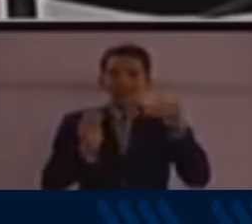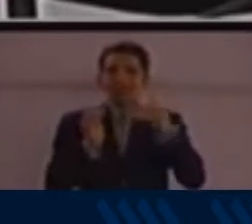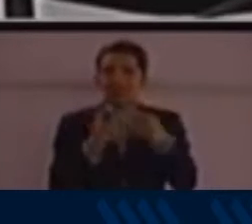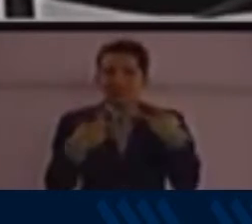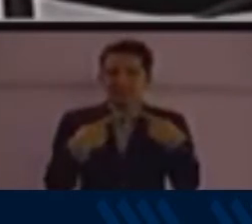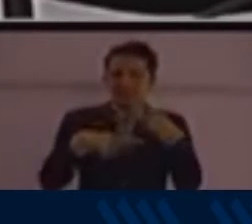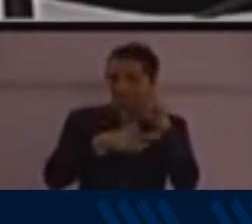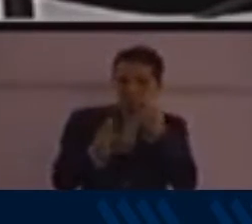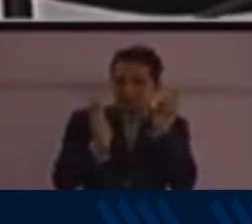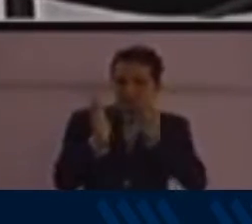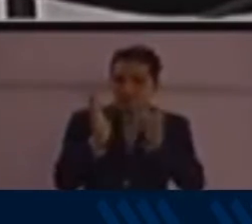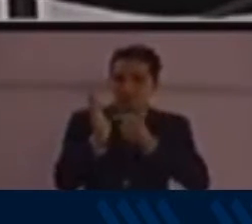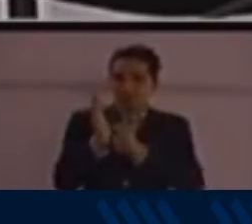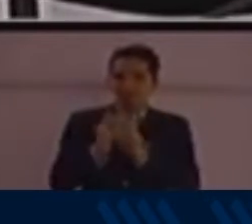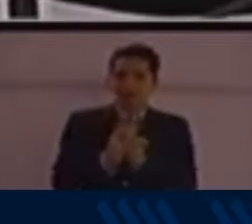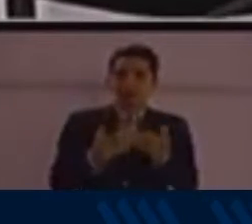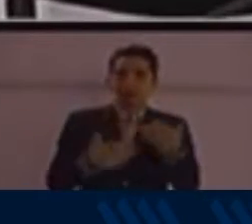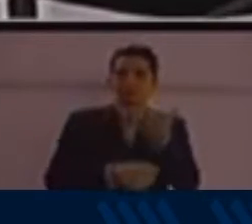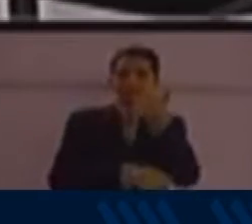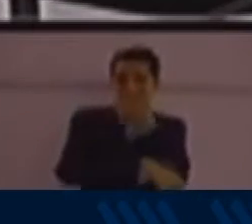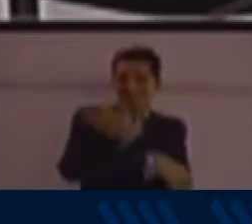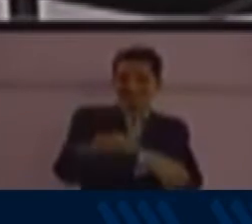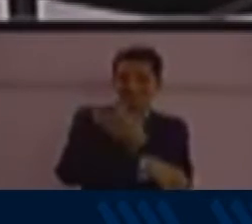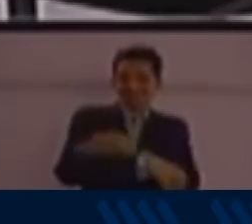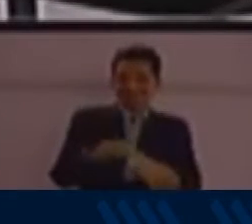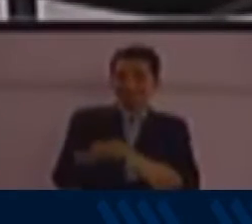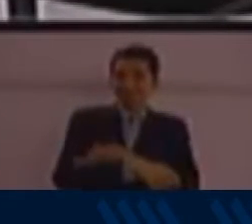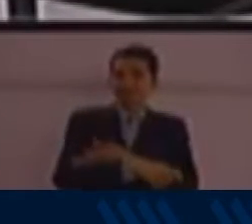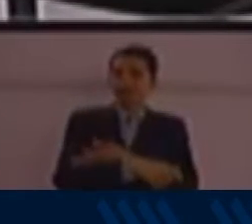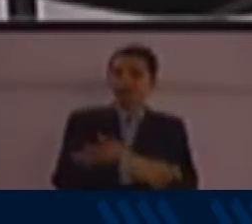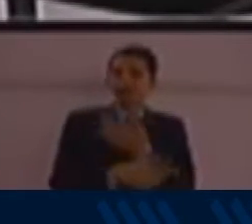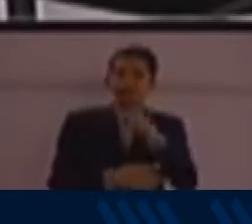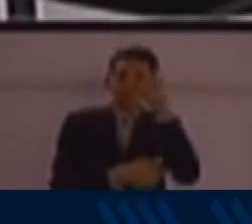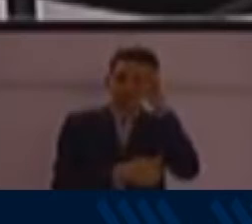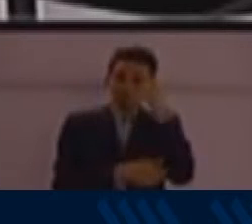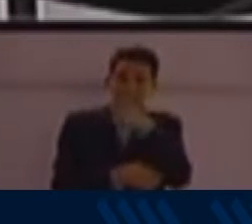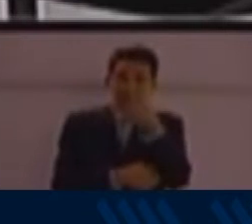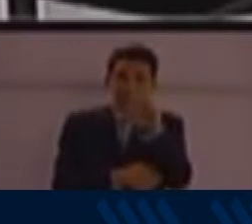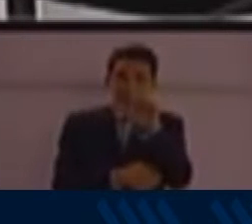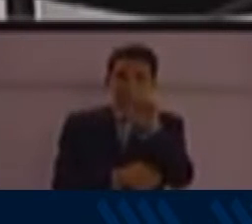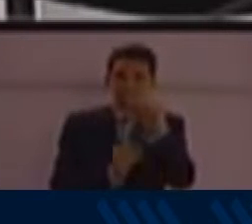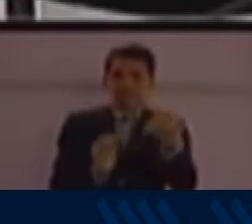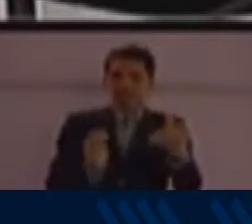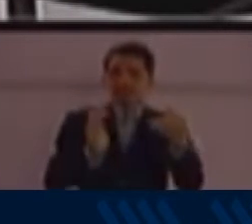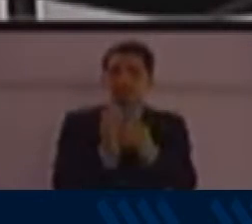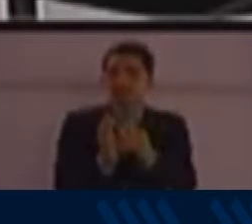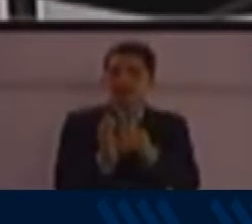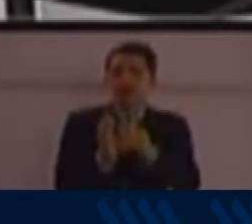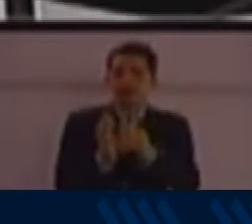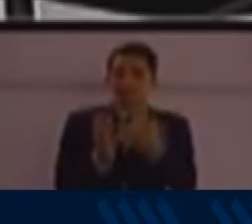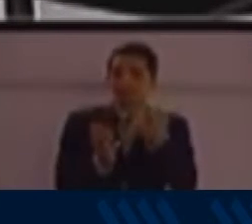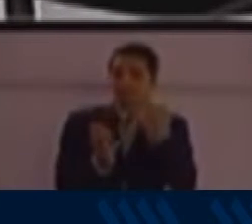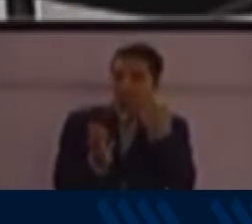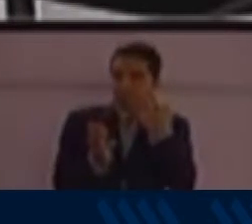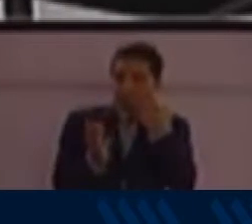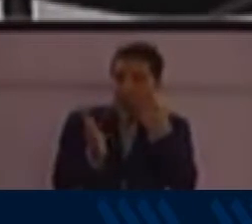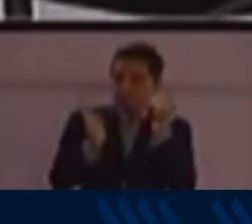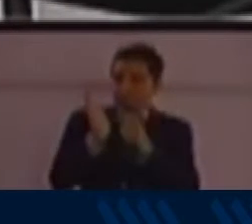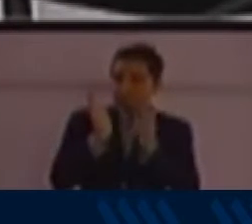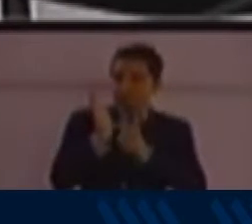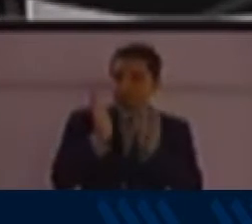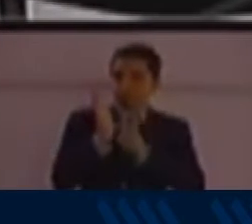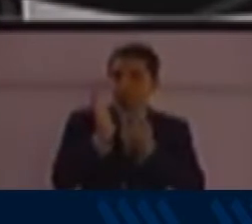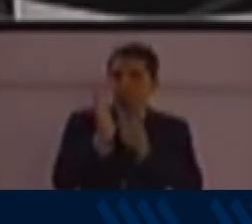a las 6 de la tarde llegaron hasta 160.000 consultas de manera simultánea